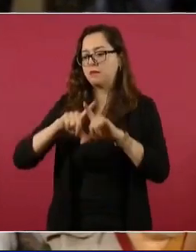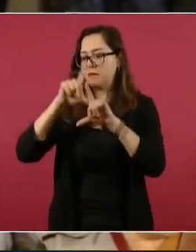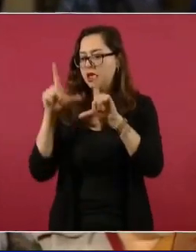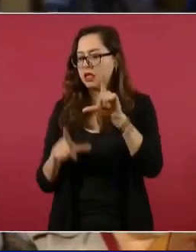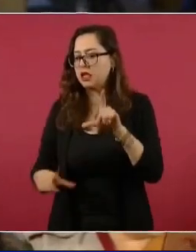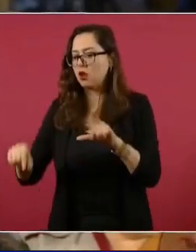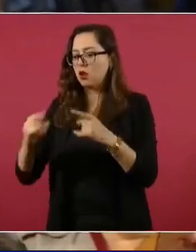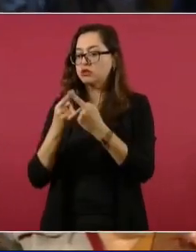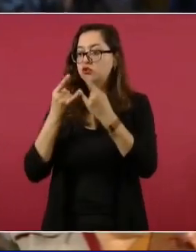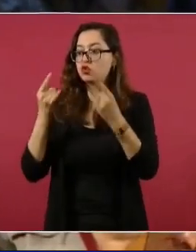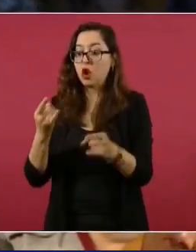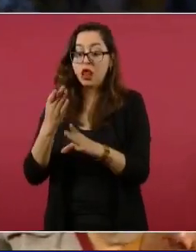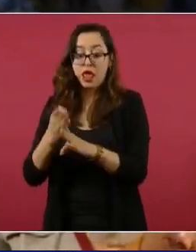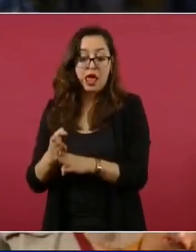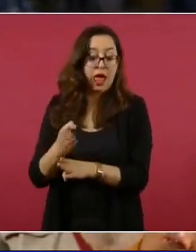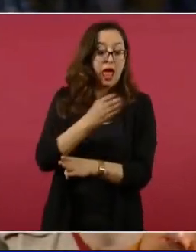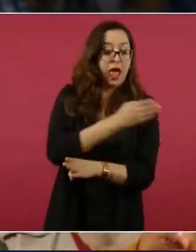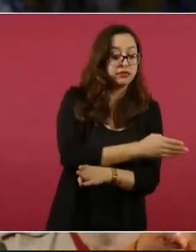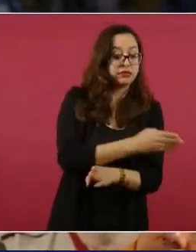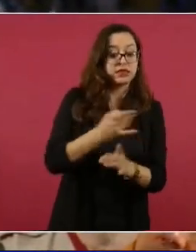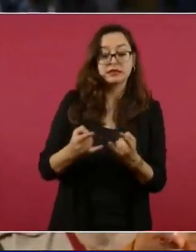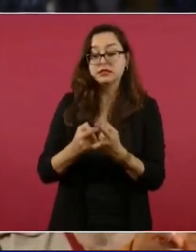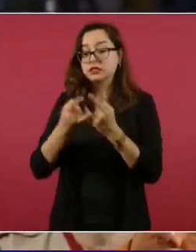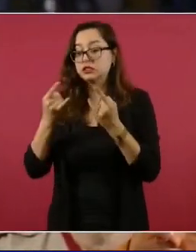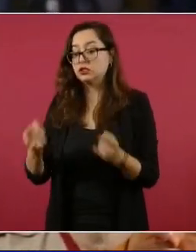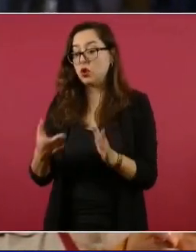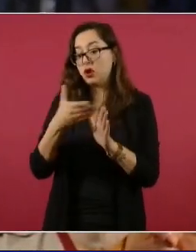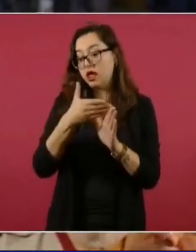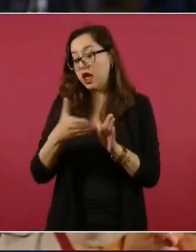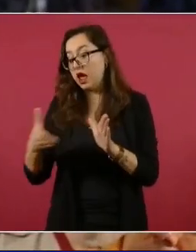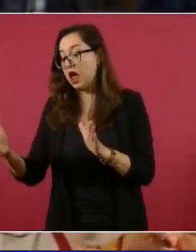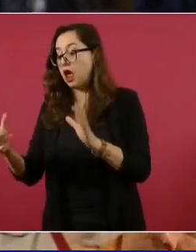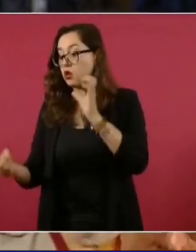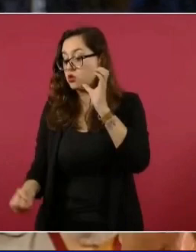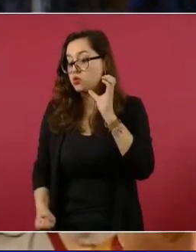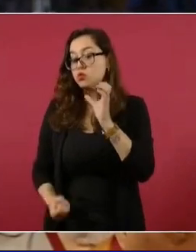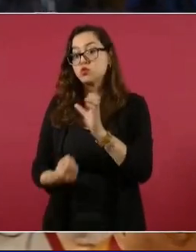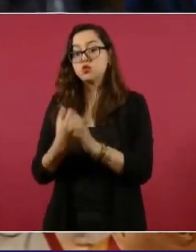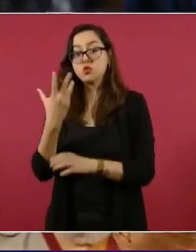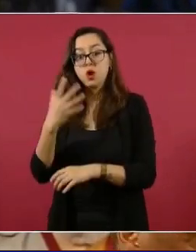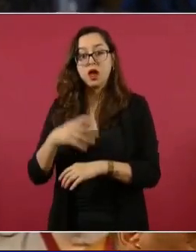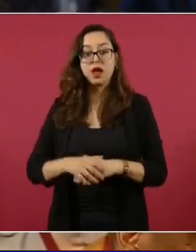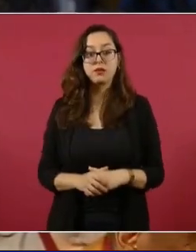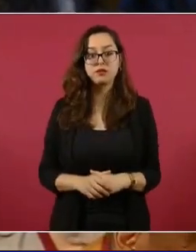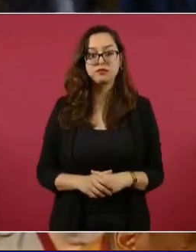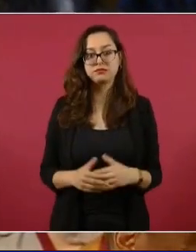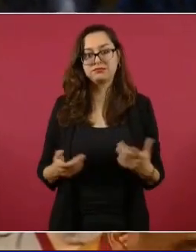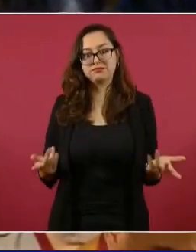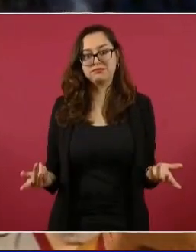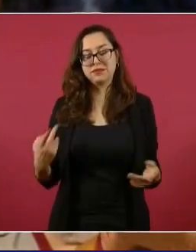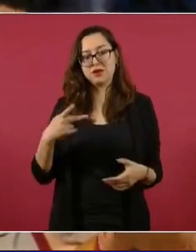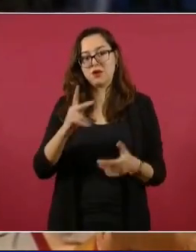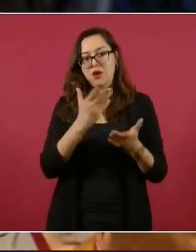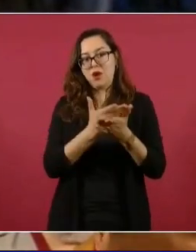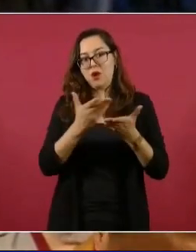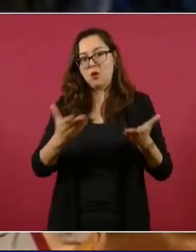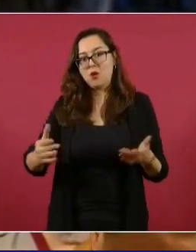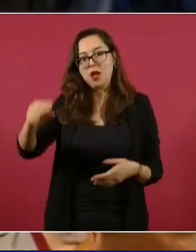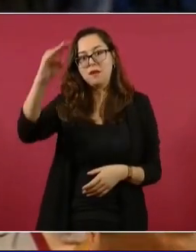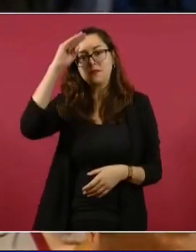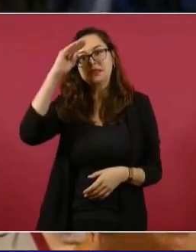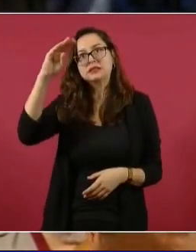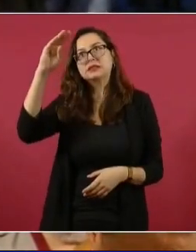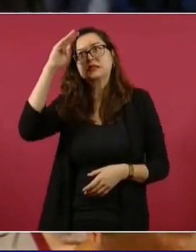que la Fiscalía General de la República reviente el caso desde adentro. Qué tontería sería que en la búsqueda de